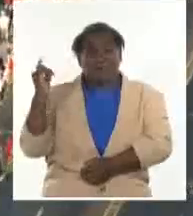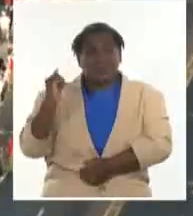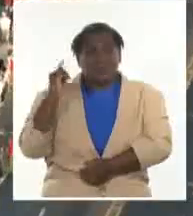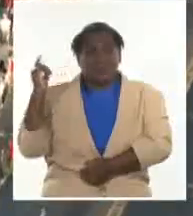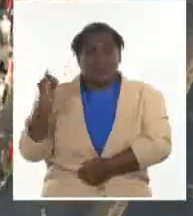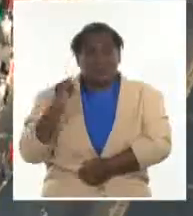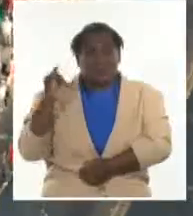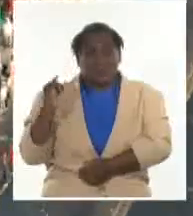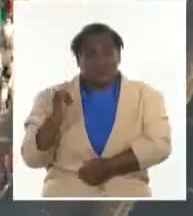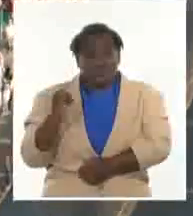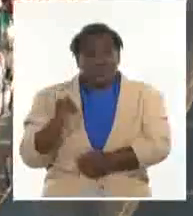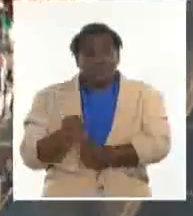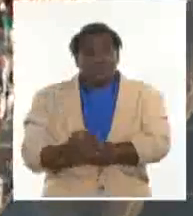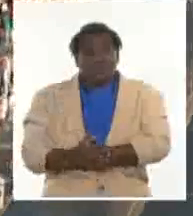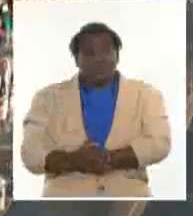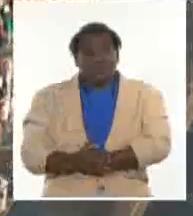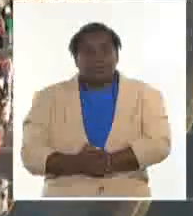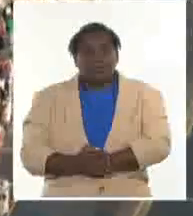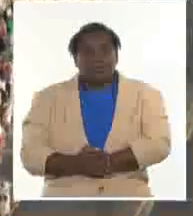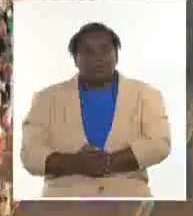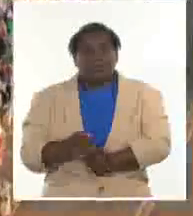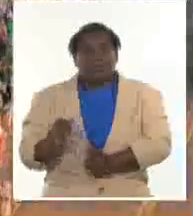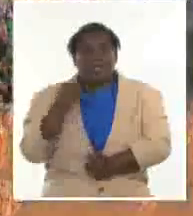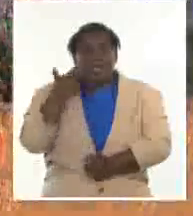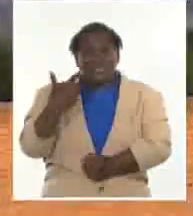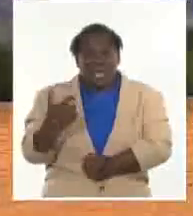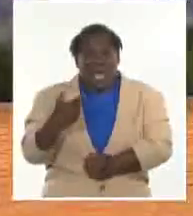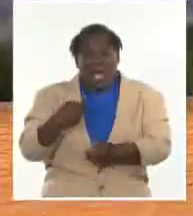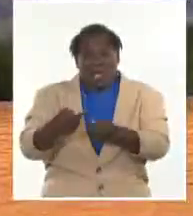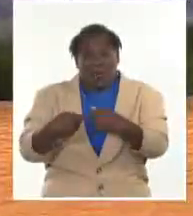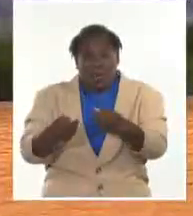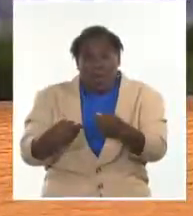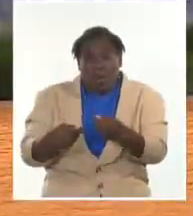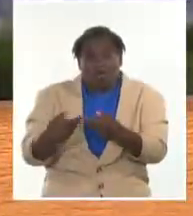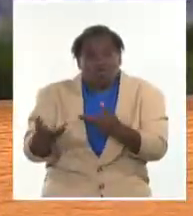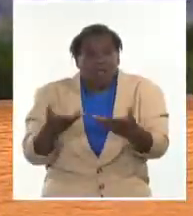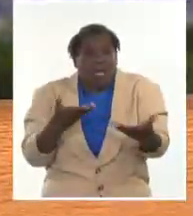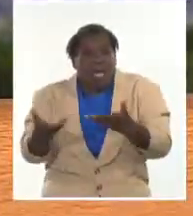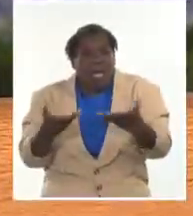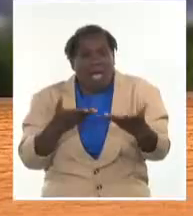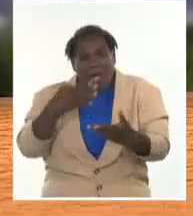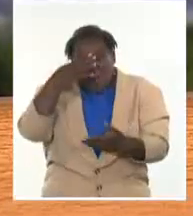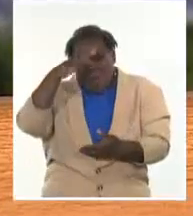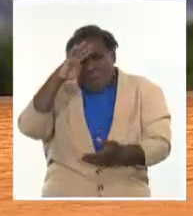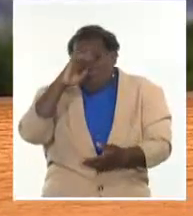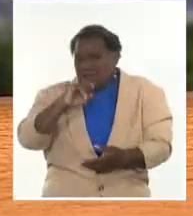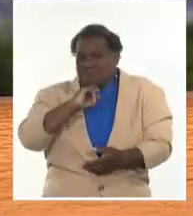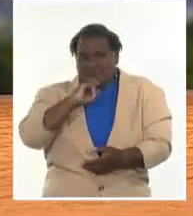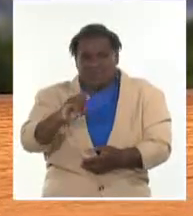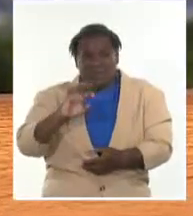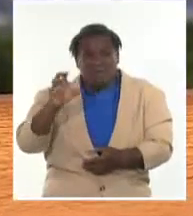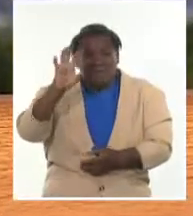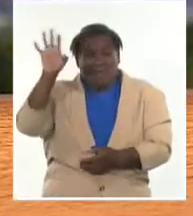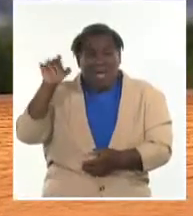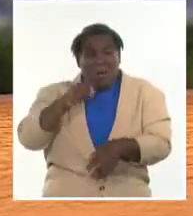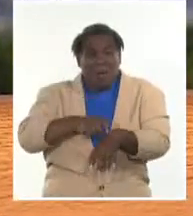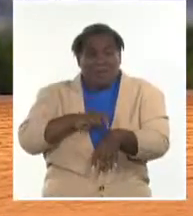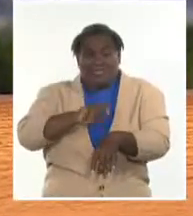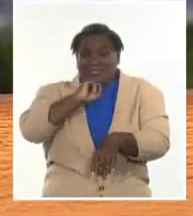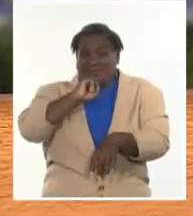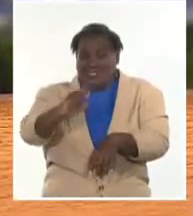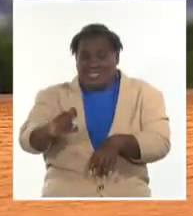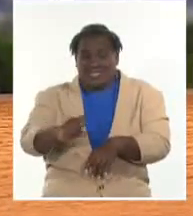de todo el mundo interesadas en el intercambio comercial y la inversión extranjera en